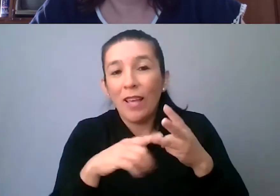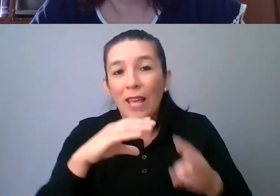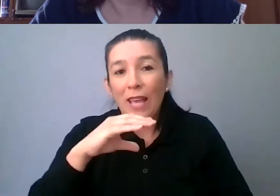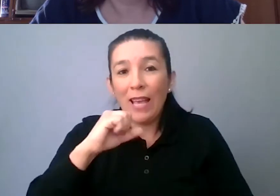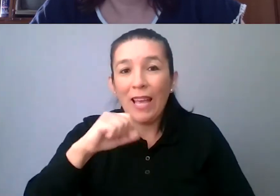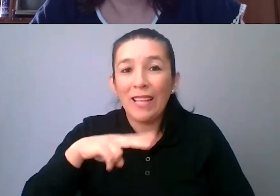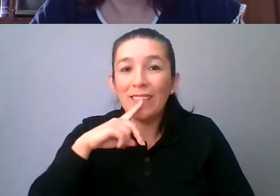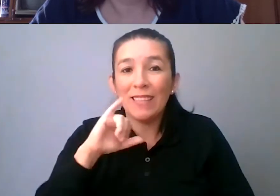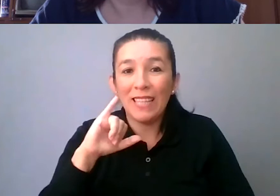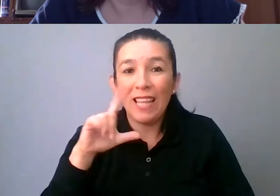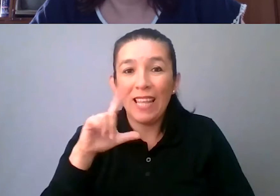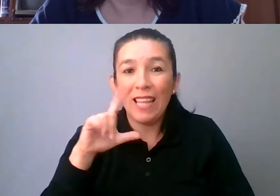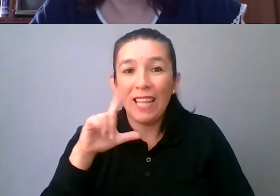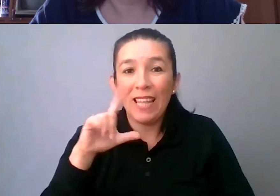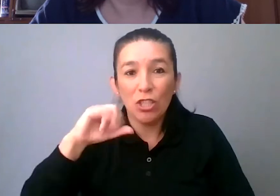la cantilación,